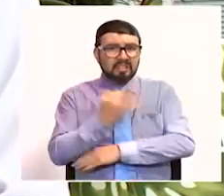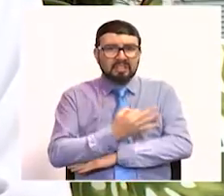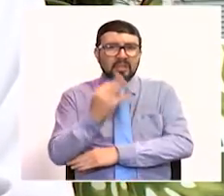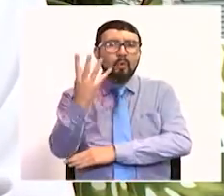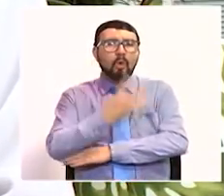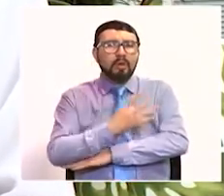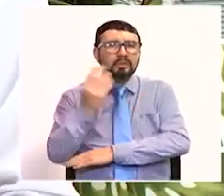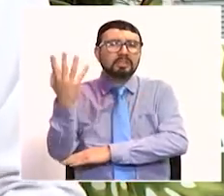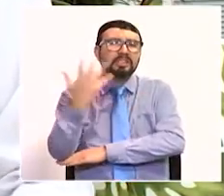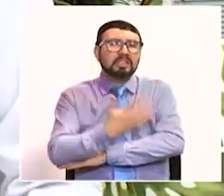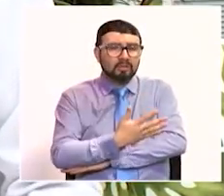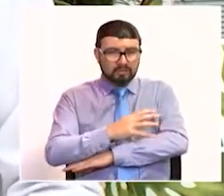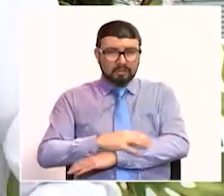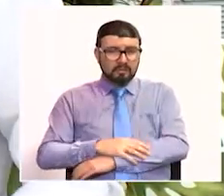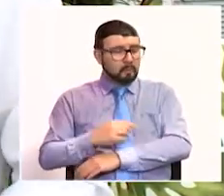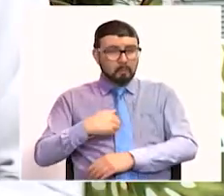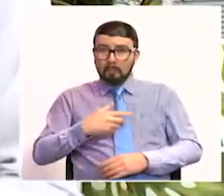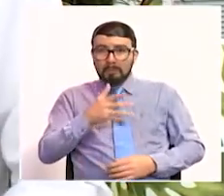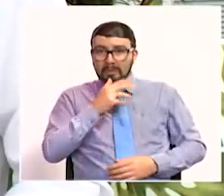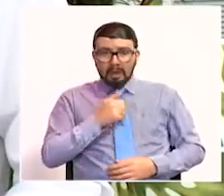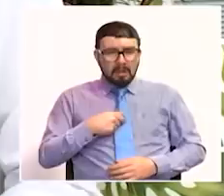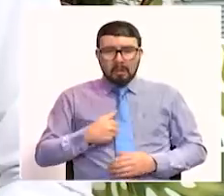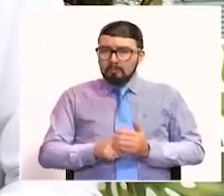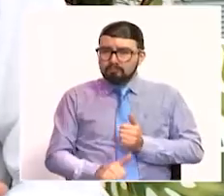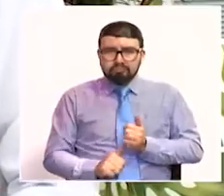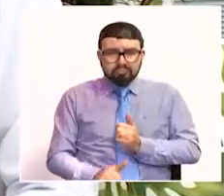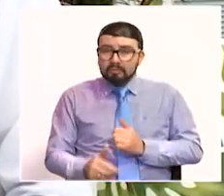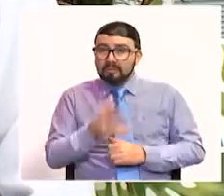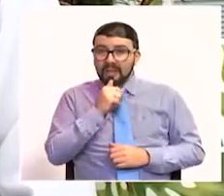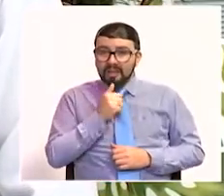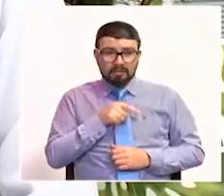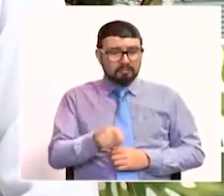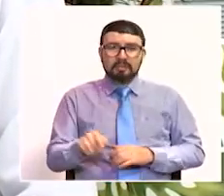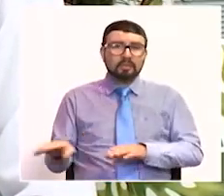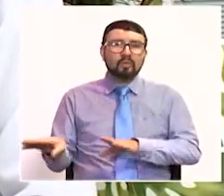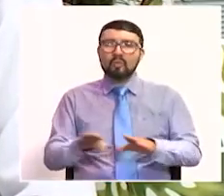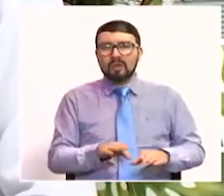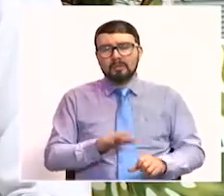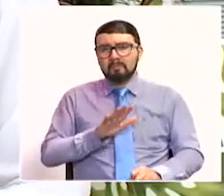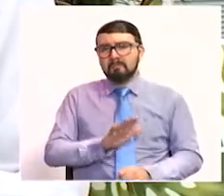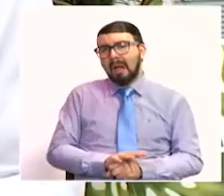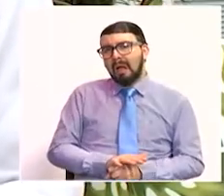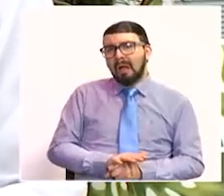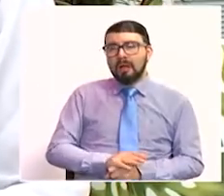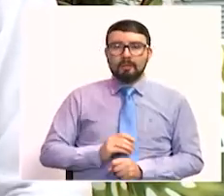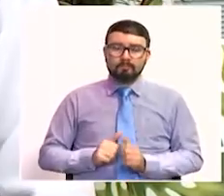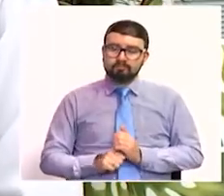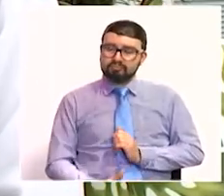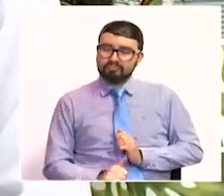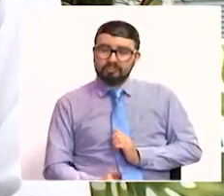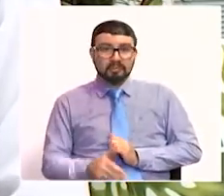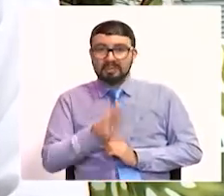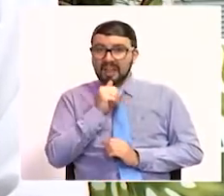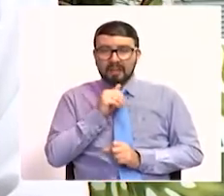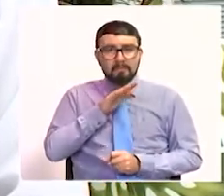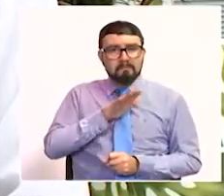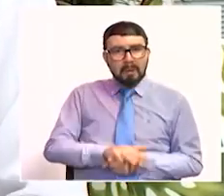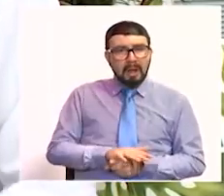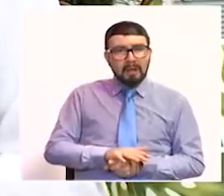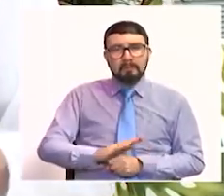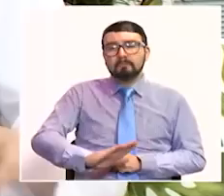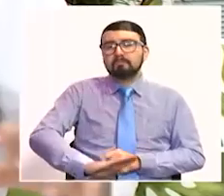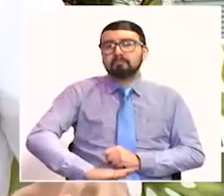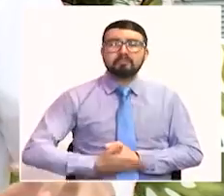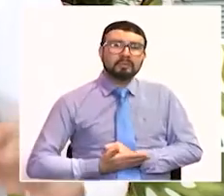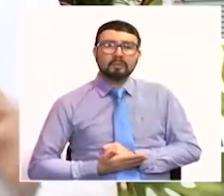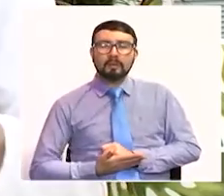2, 3, 4 y hasta 5 días, imagínense, está la tubería completamente tapada. ¿Cuál es el gran inconveniente? Que